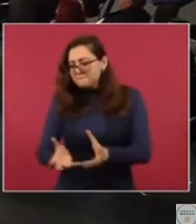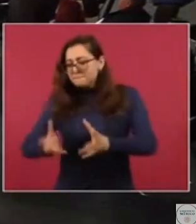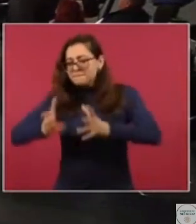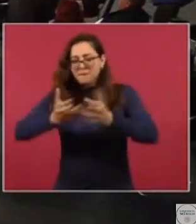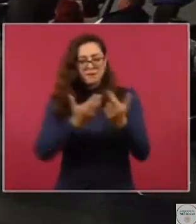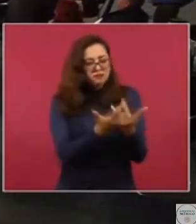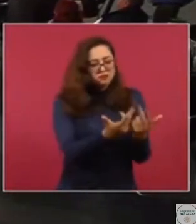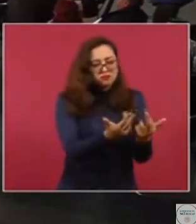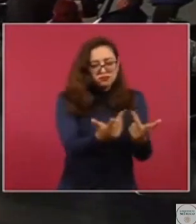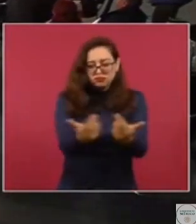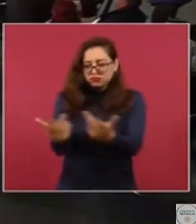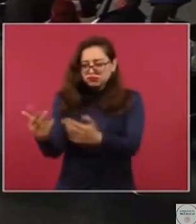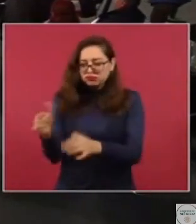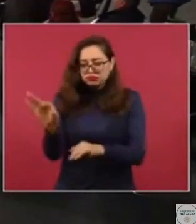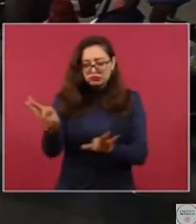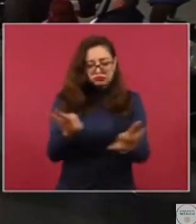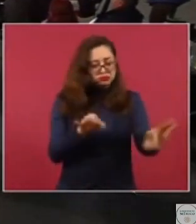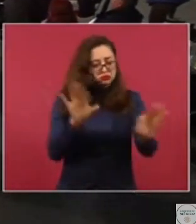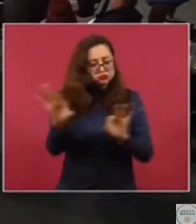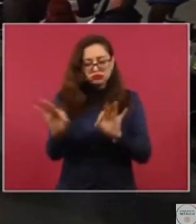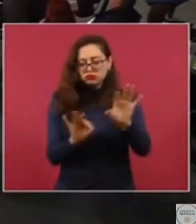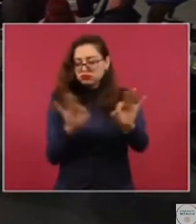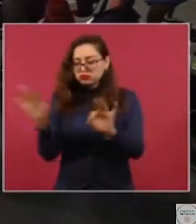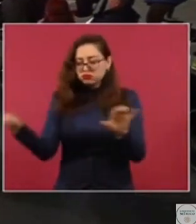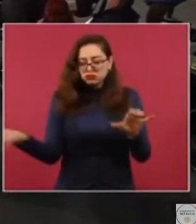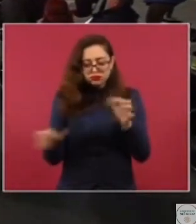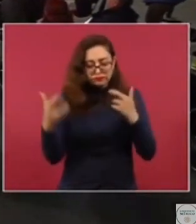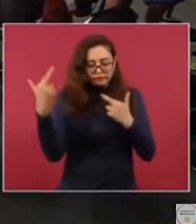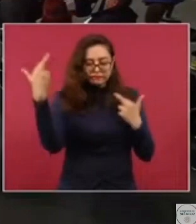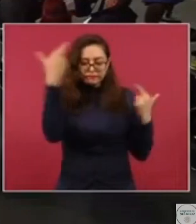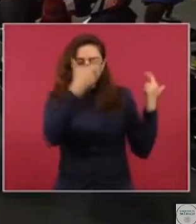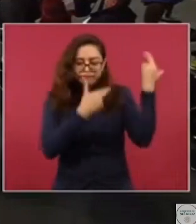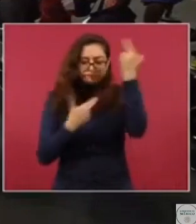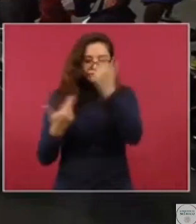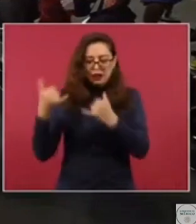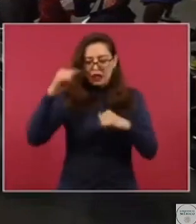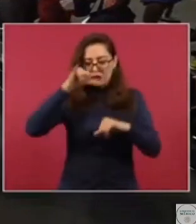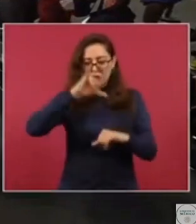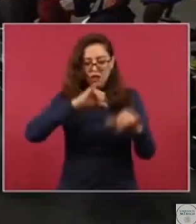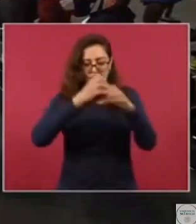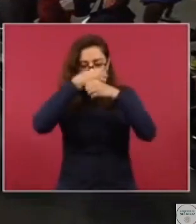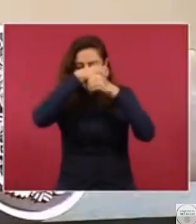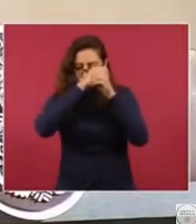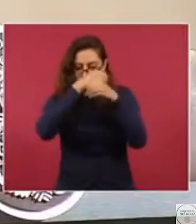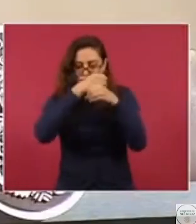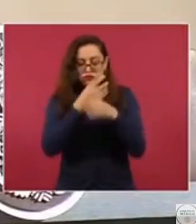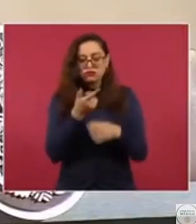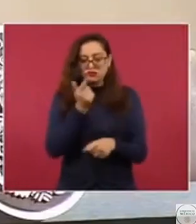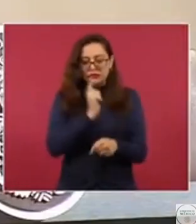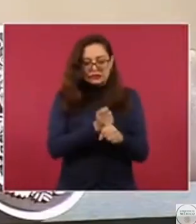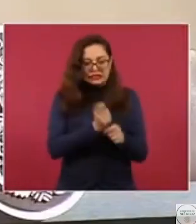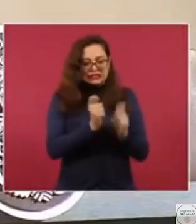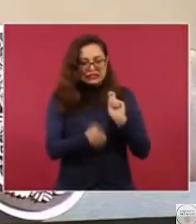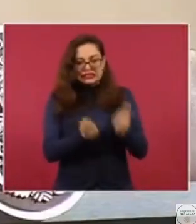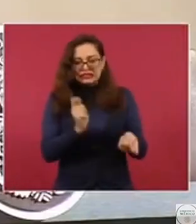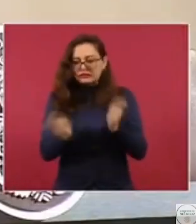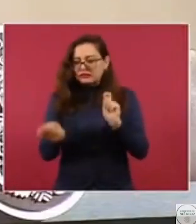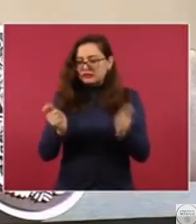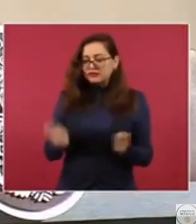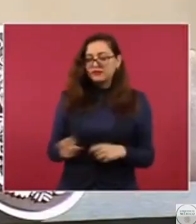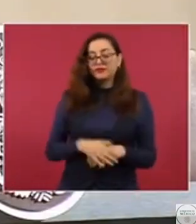laboratorios y talleres que hemos instrumentado para desarrollar este trabajo de investigación. 1